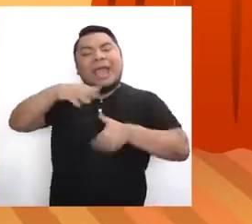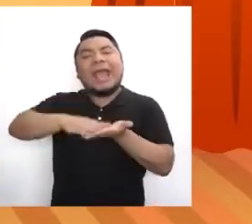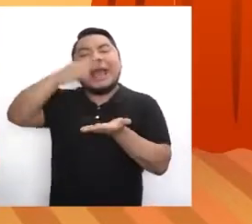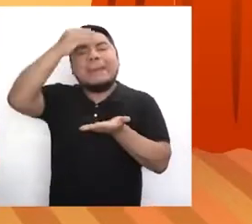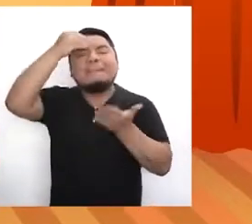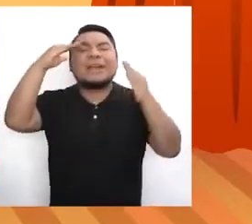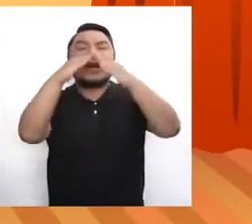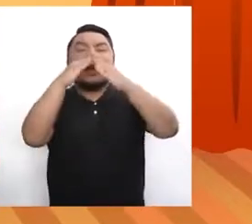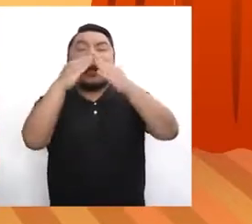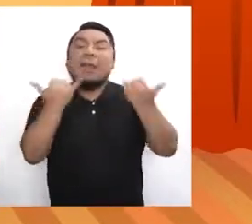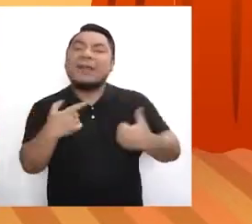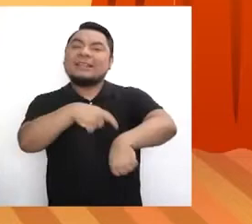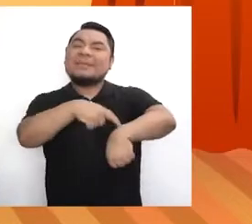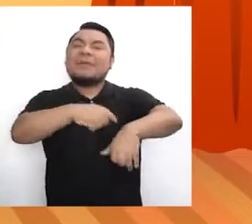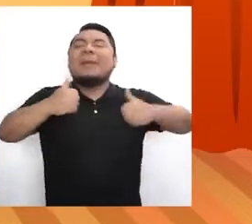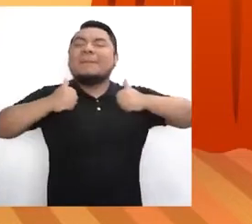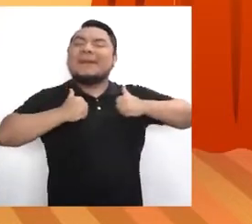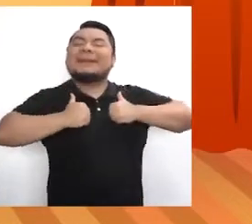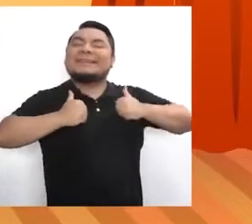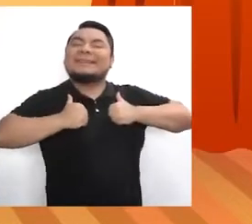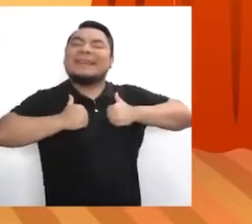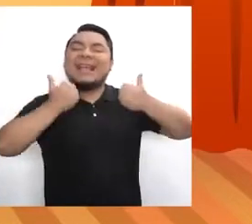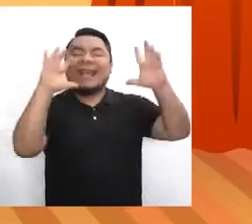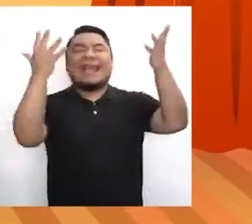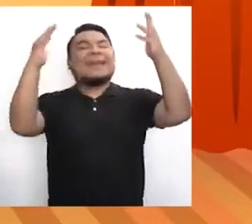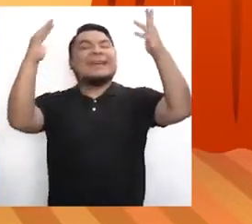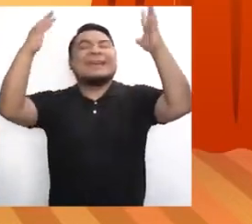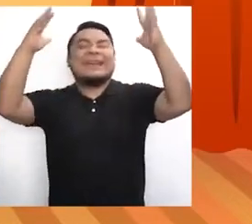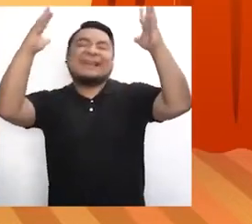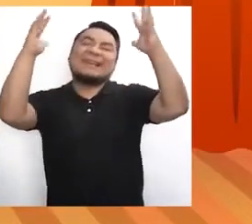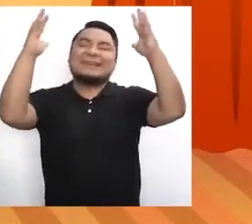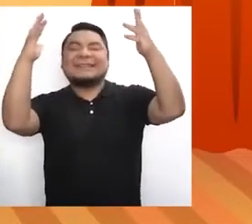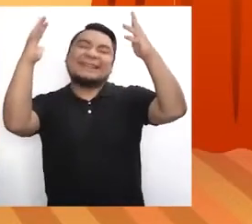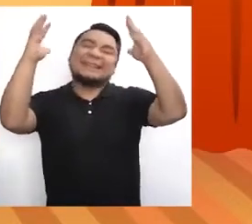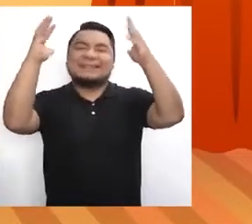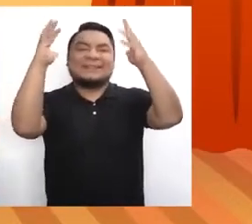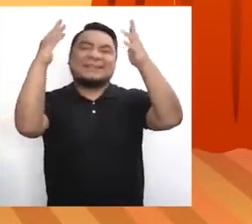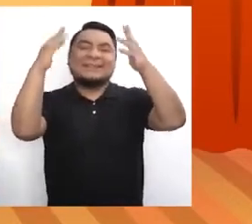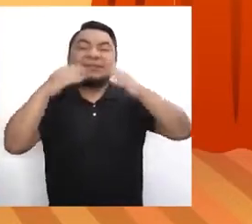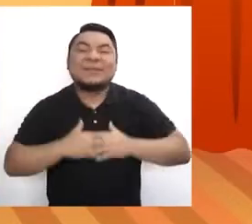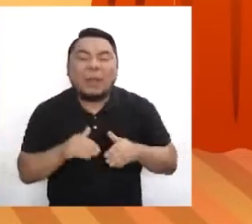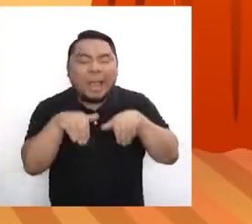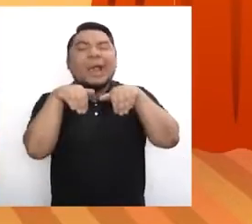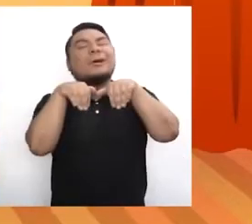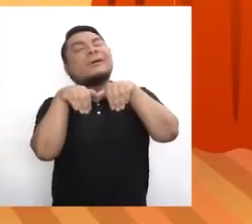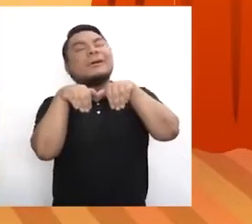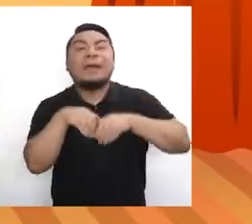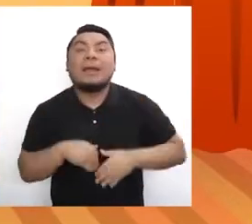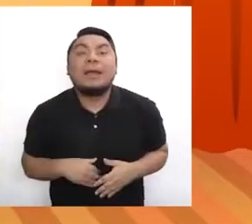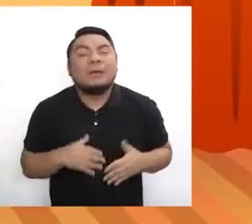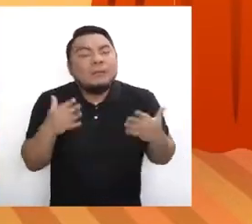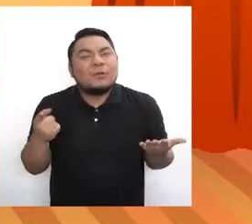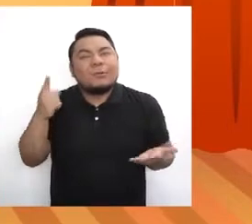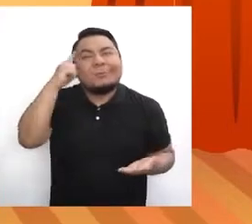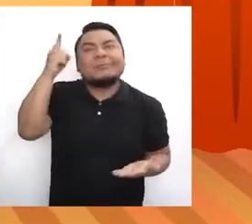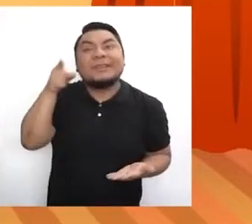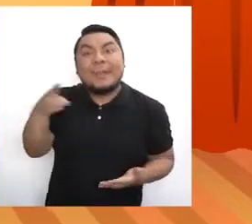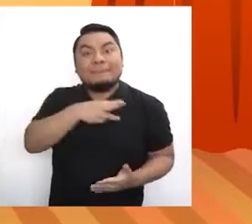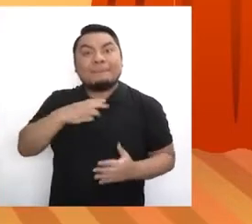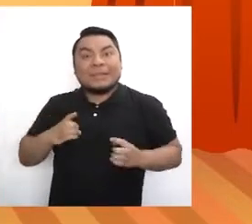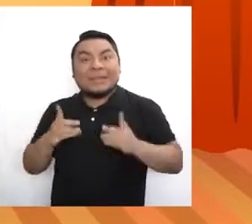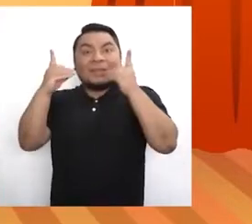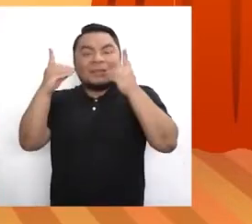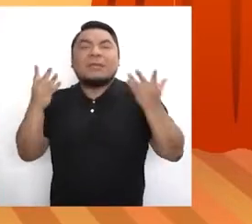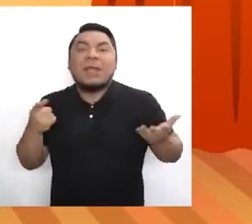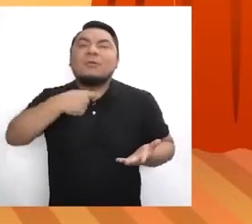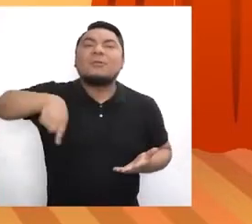Una propuesta del Ministerio de Educación para jugar y aprender desde casa. ¡Sí! ¡Durante las vacaciones! ¿Estamos